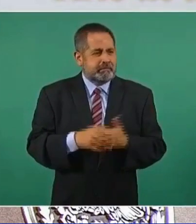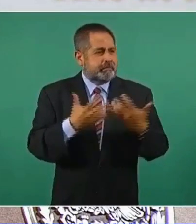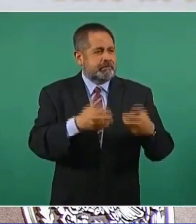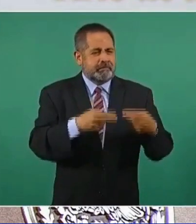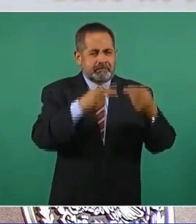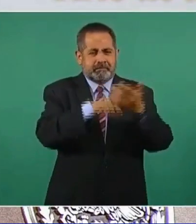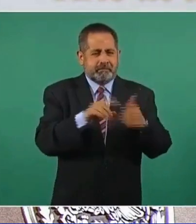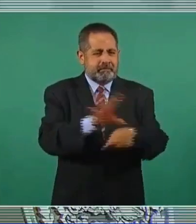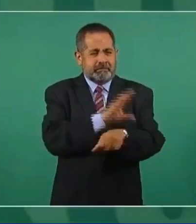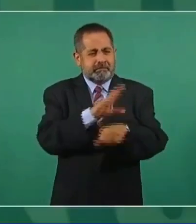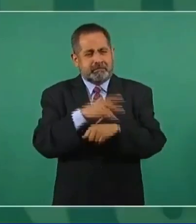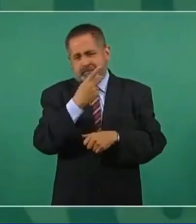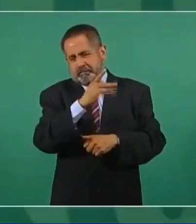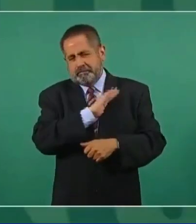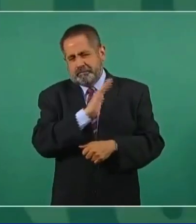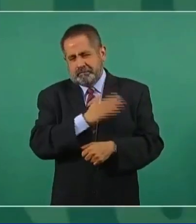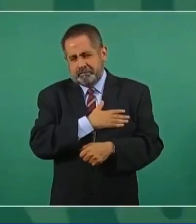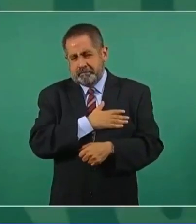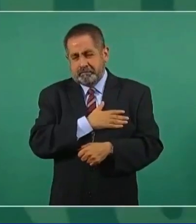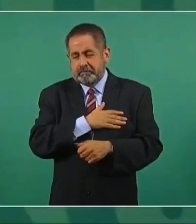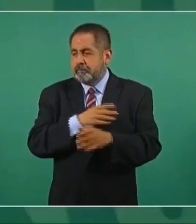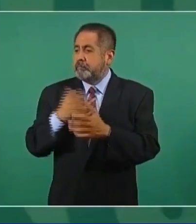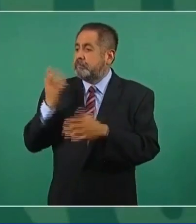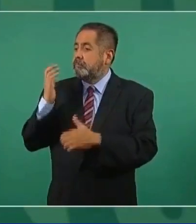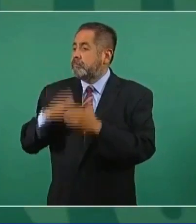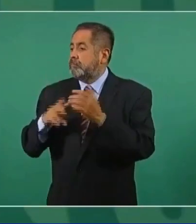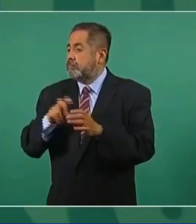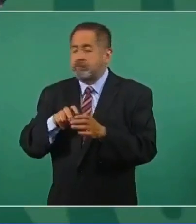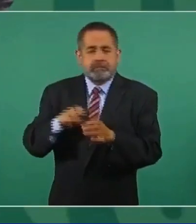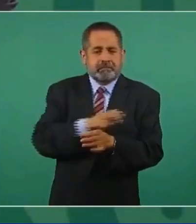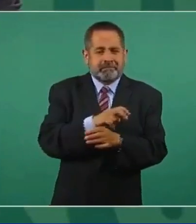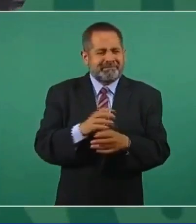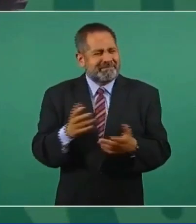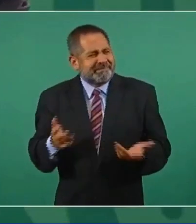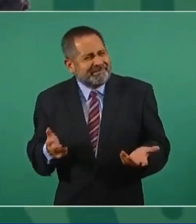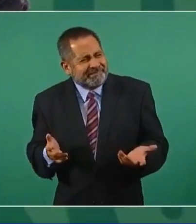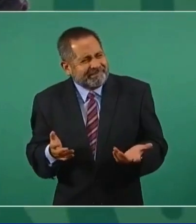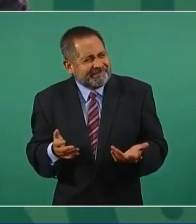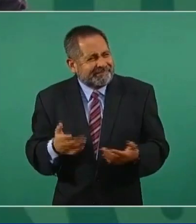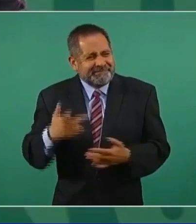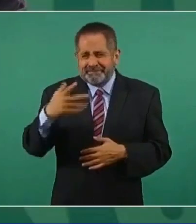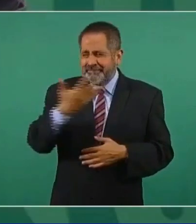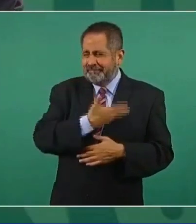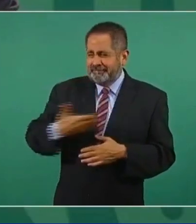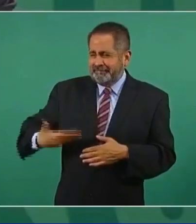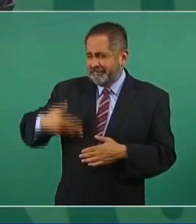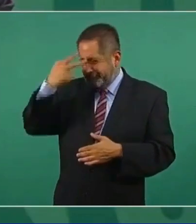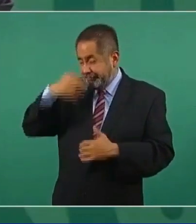eléctrica española. Fíjense, los presidentes de México,